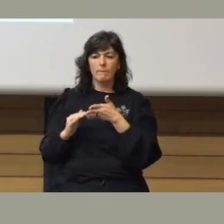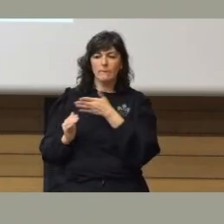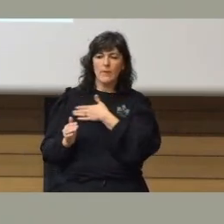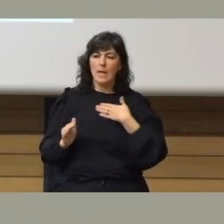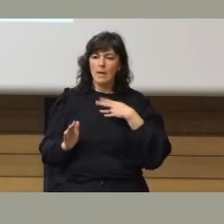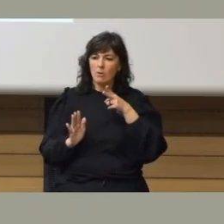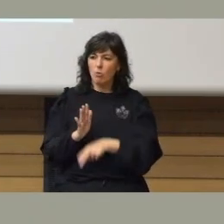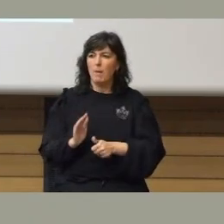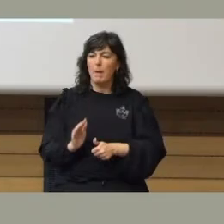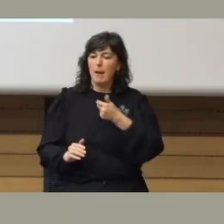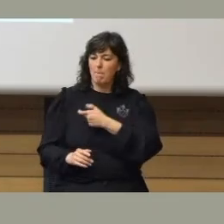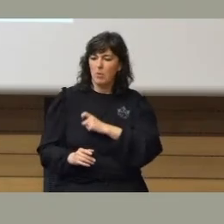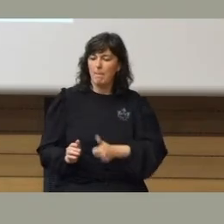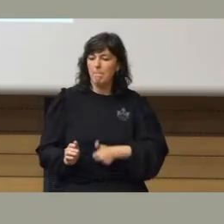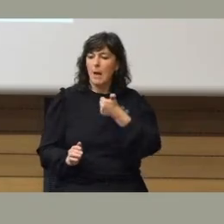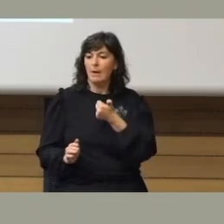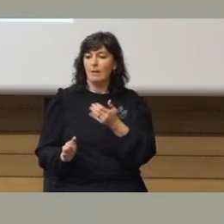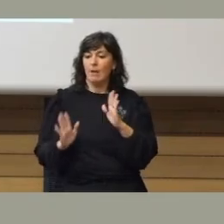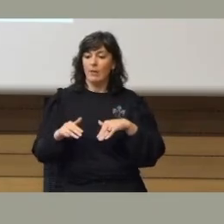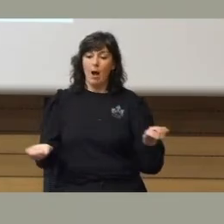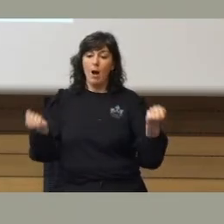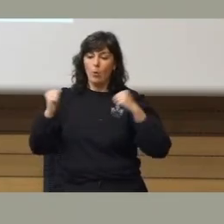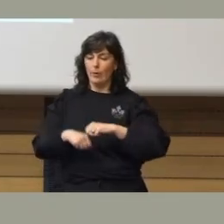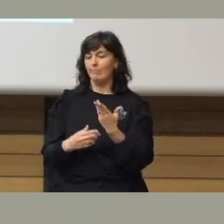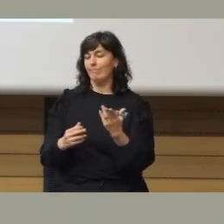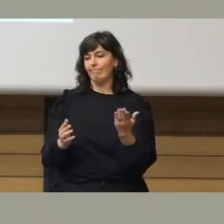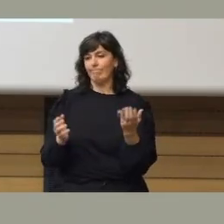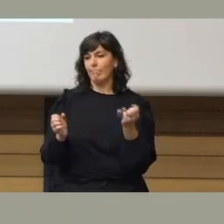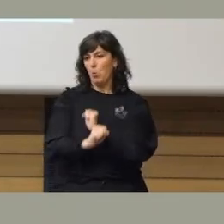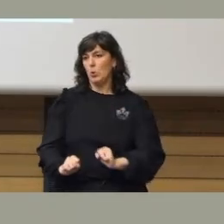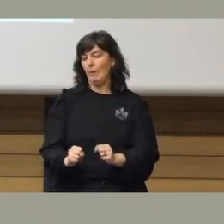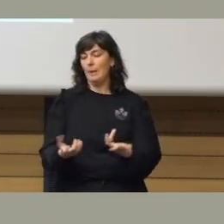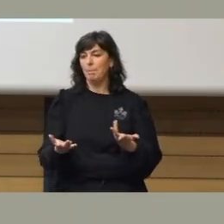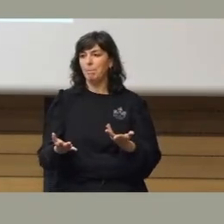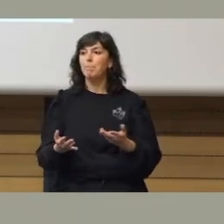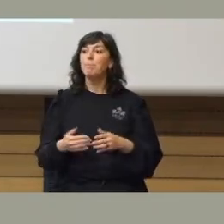acuerdo. ¿Vale? Esto era un poco para hacer la introducción al taller.